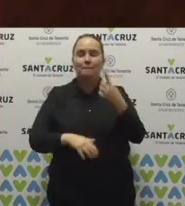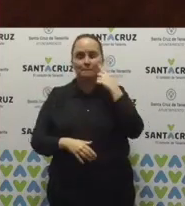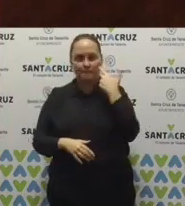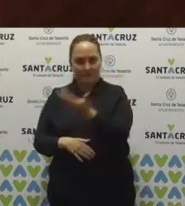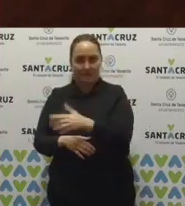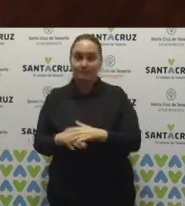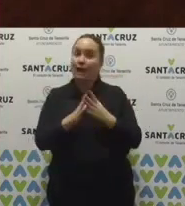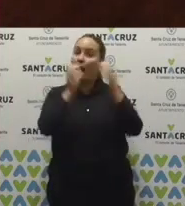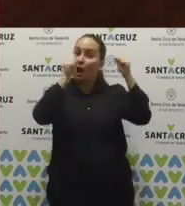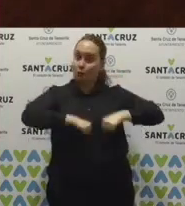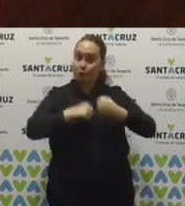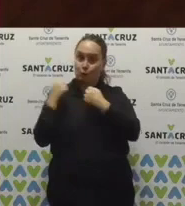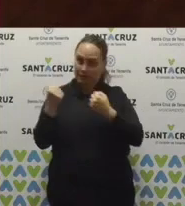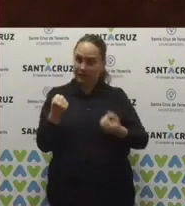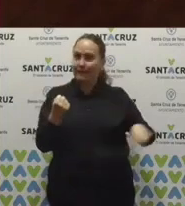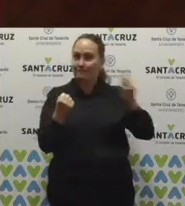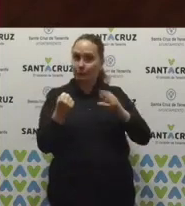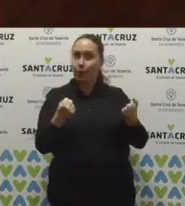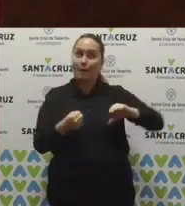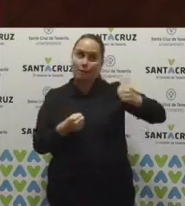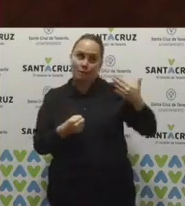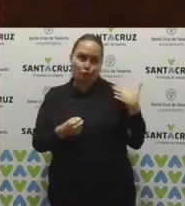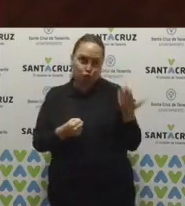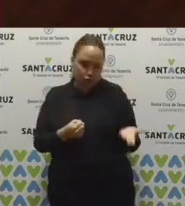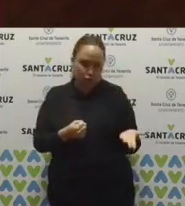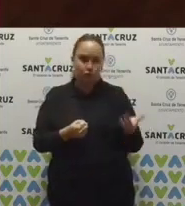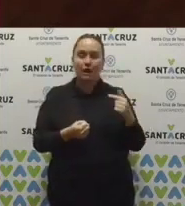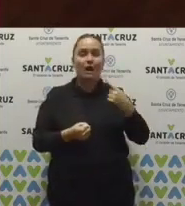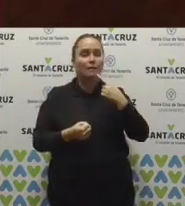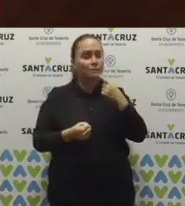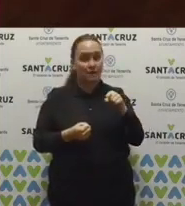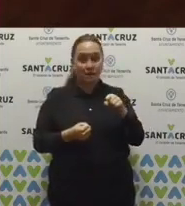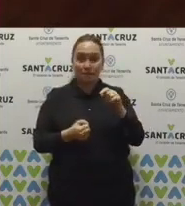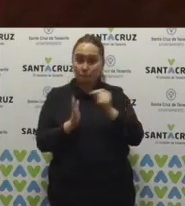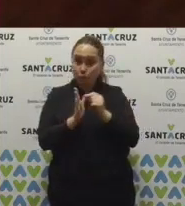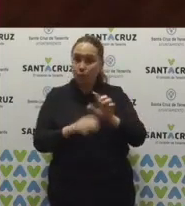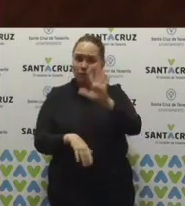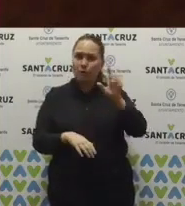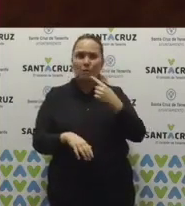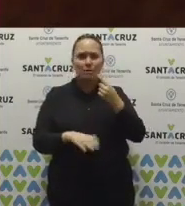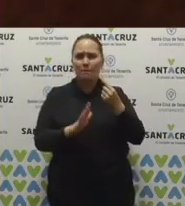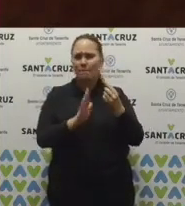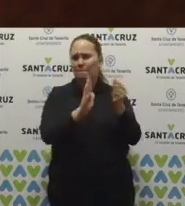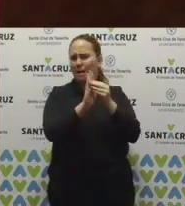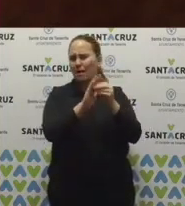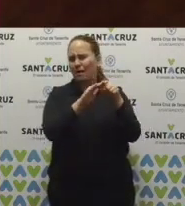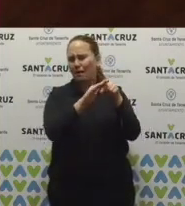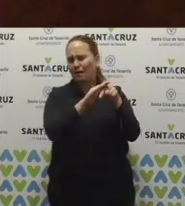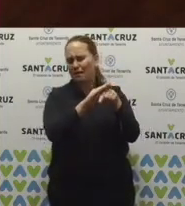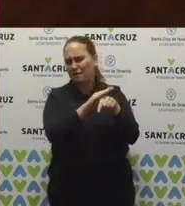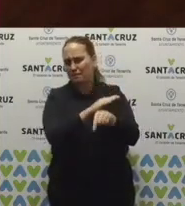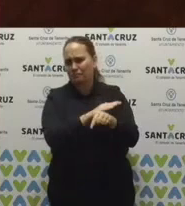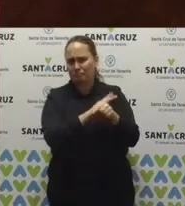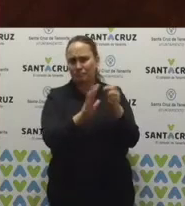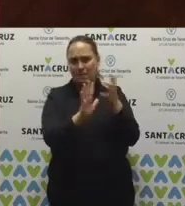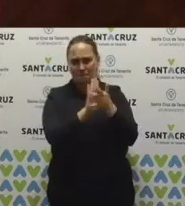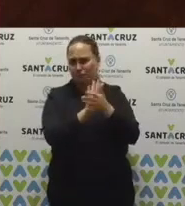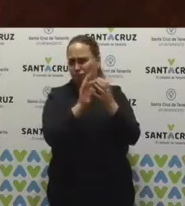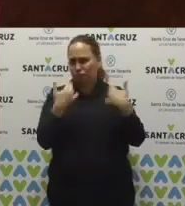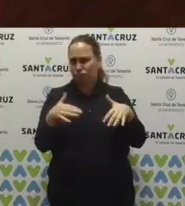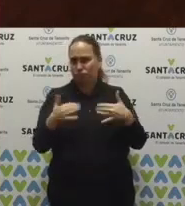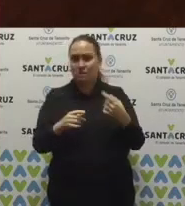del acuerdo institucional que aprobamos viene recogido ampliamente también la cuestión entre otras 20 otras